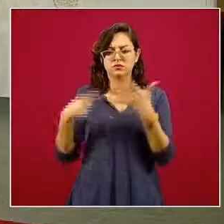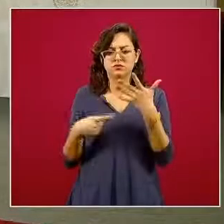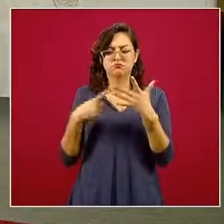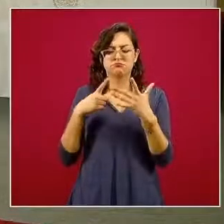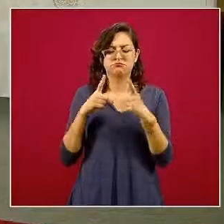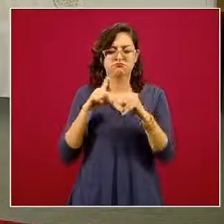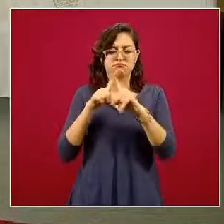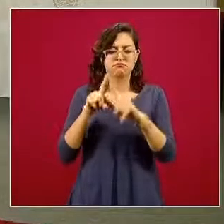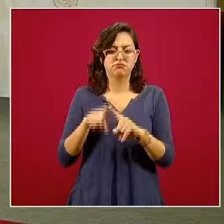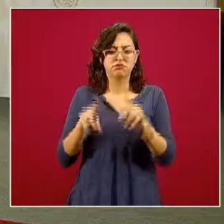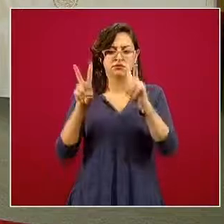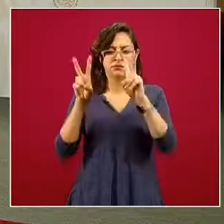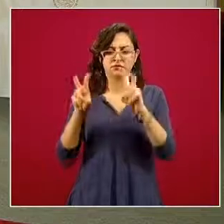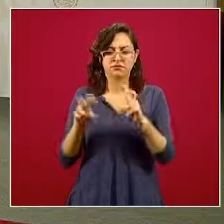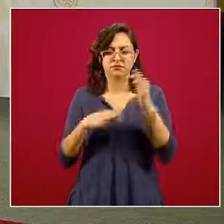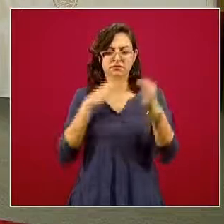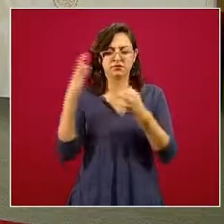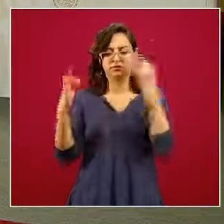causas,